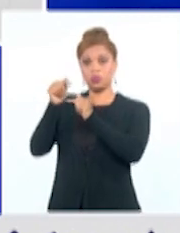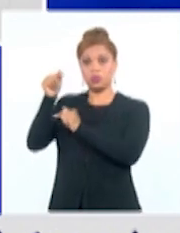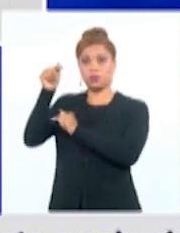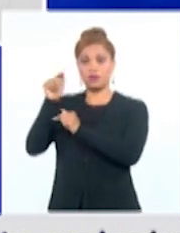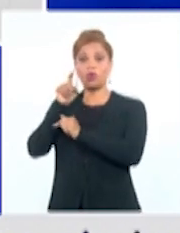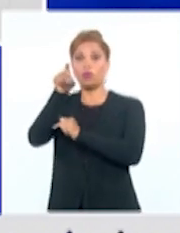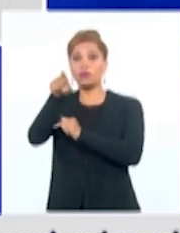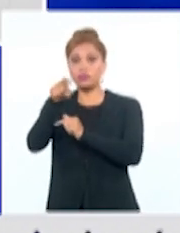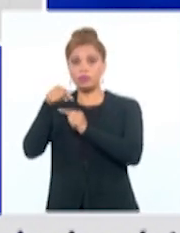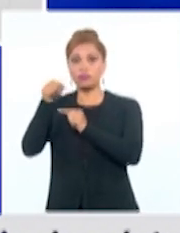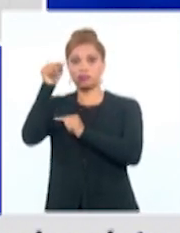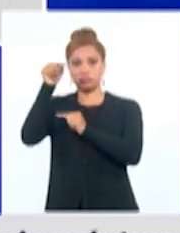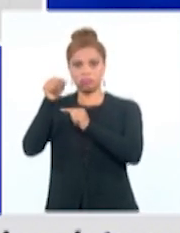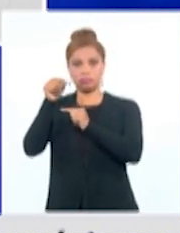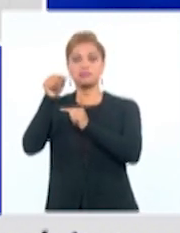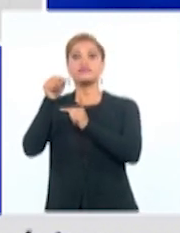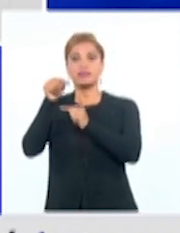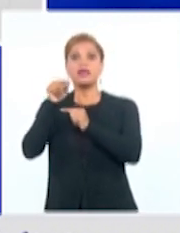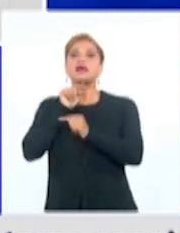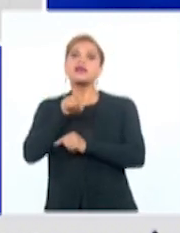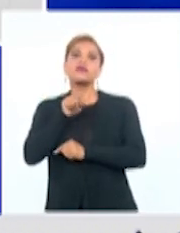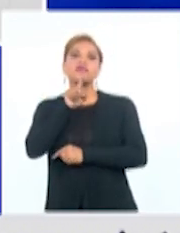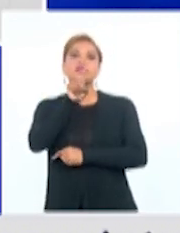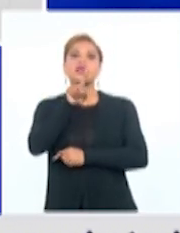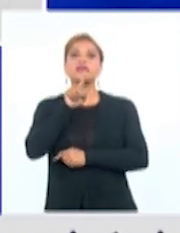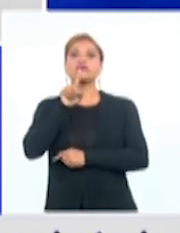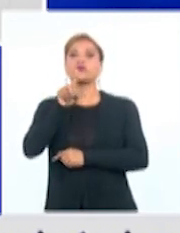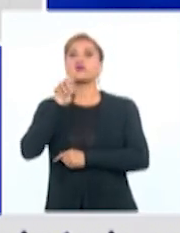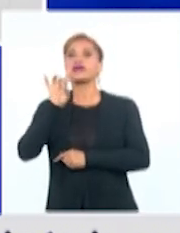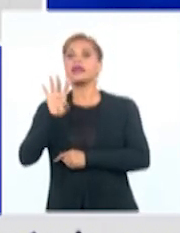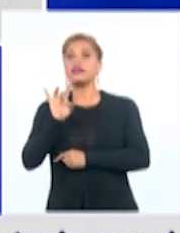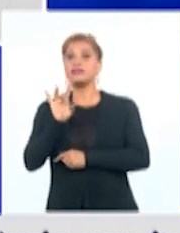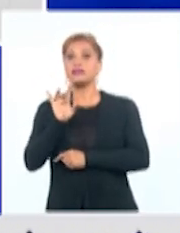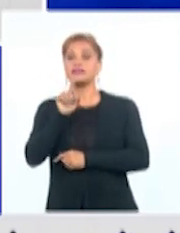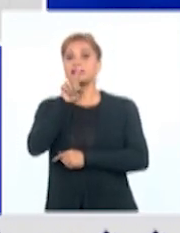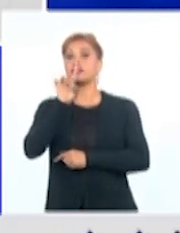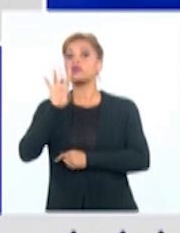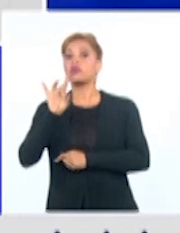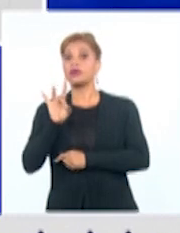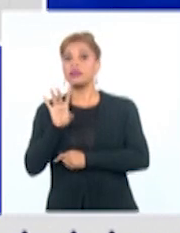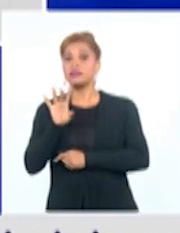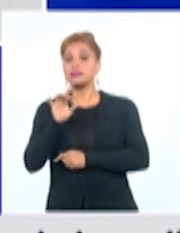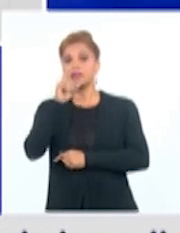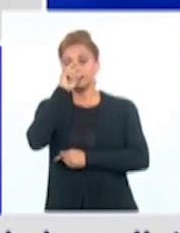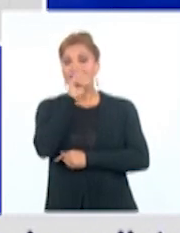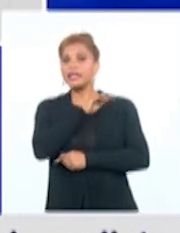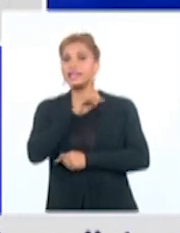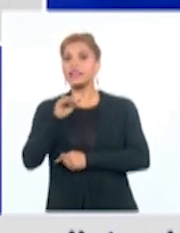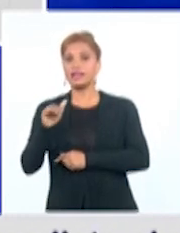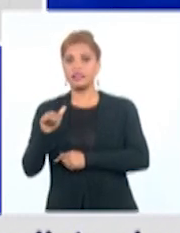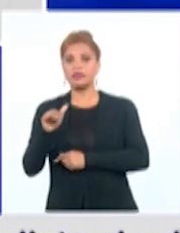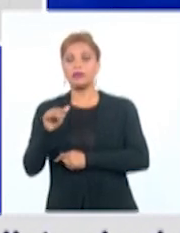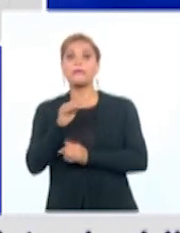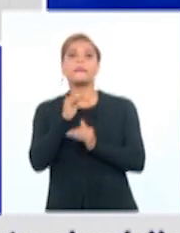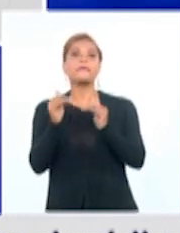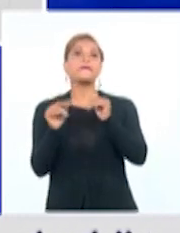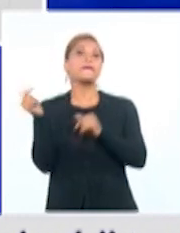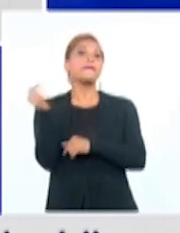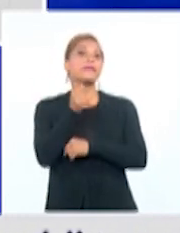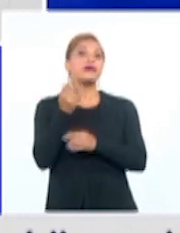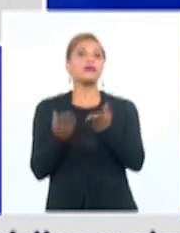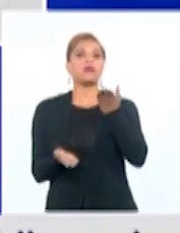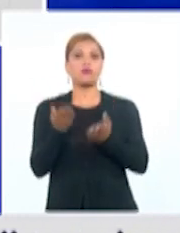pantalla, hoy con 115 casos pediátricos menos que los que